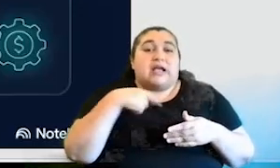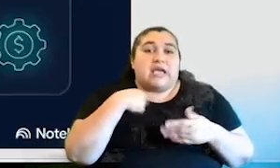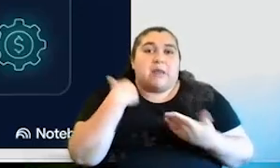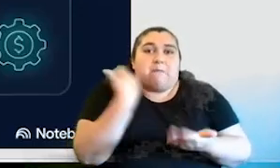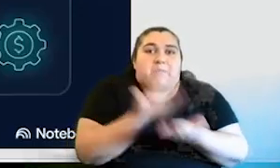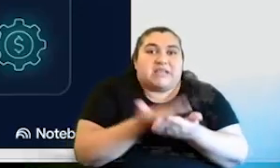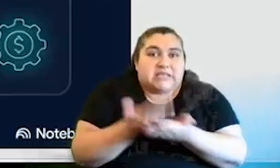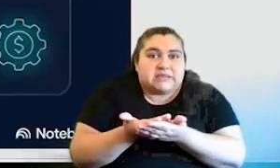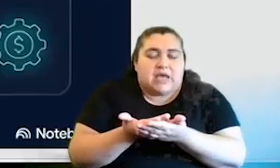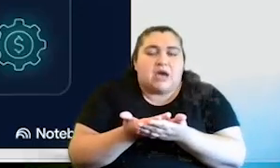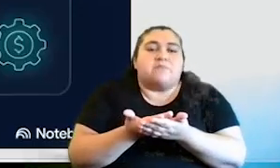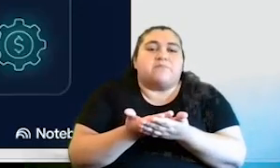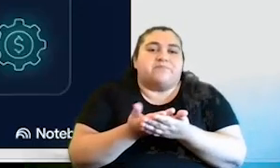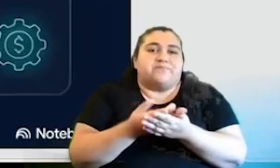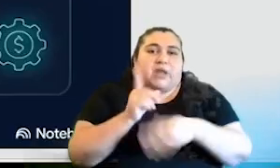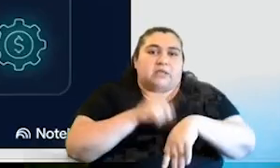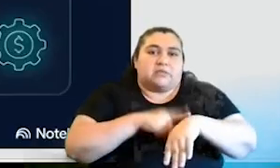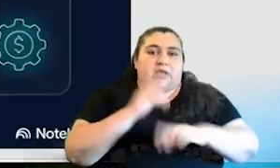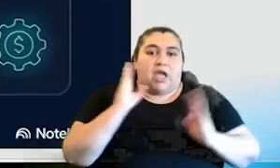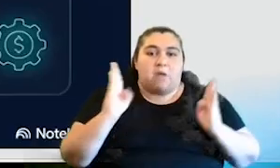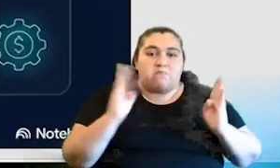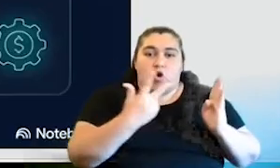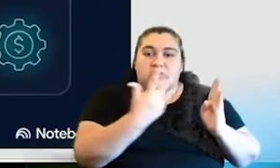deducciones puedan hacerlo en el primer trimestre.